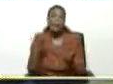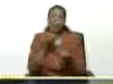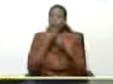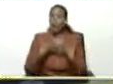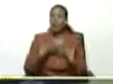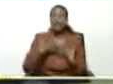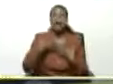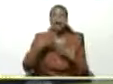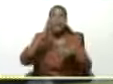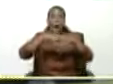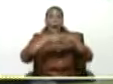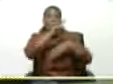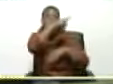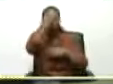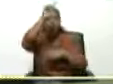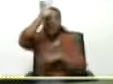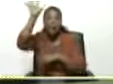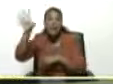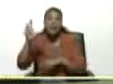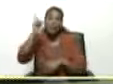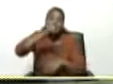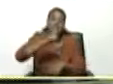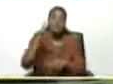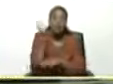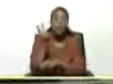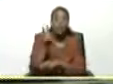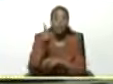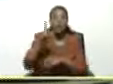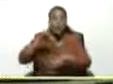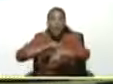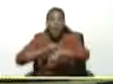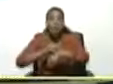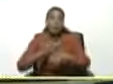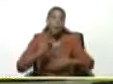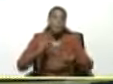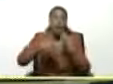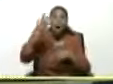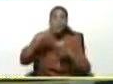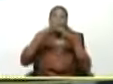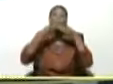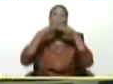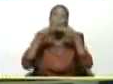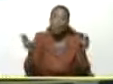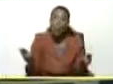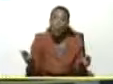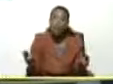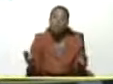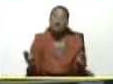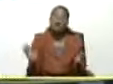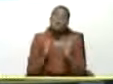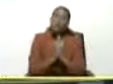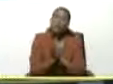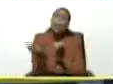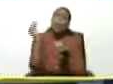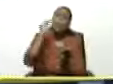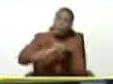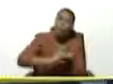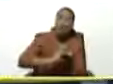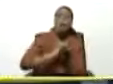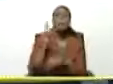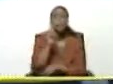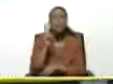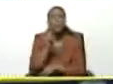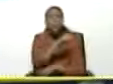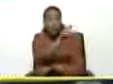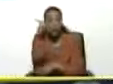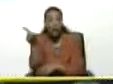cotizado por su conocimiento que formamos en las universidades públicas vuelta a la patria vuelta a la patria y